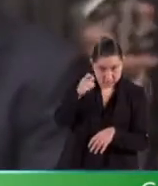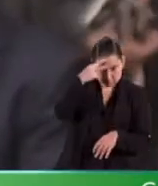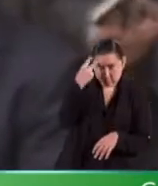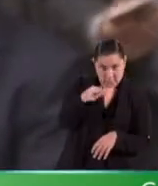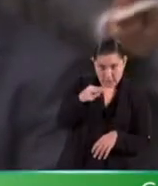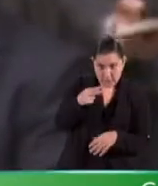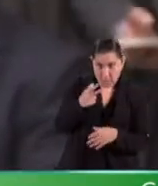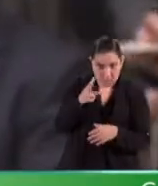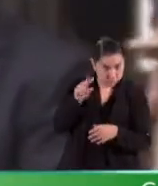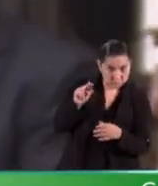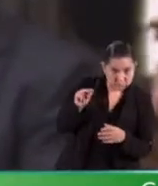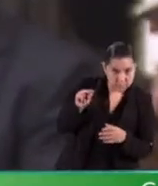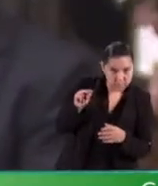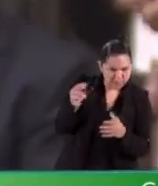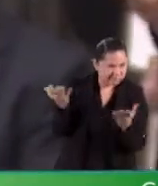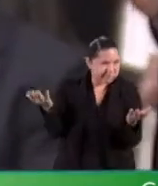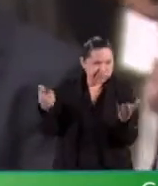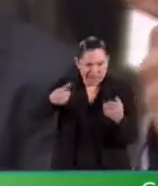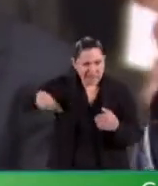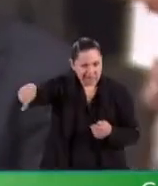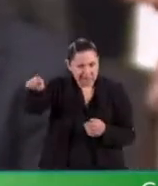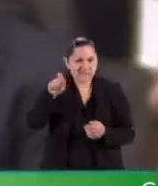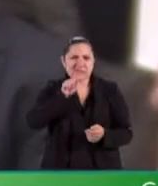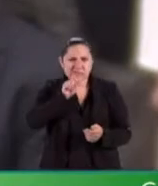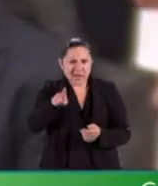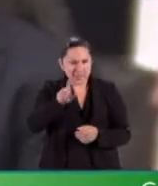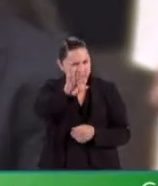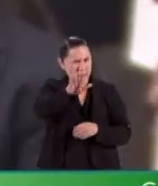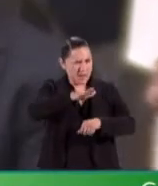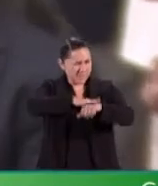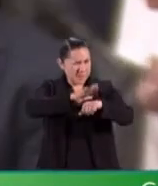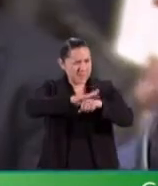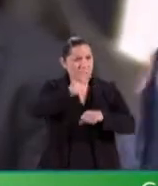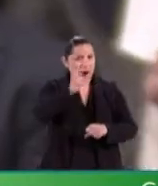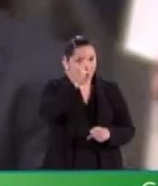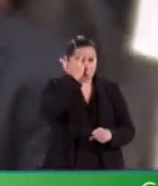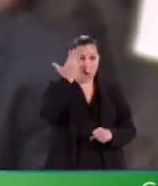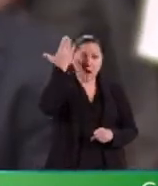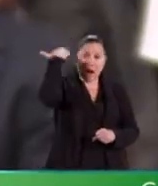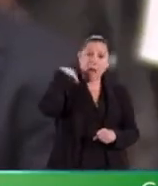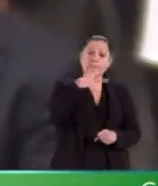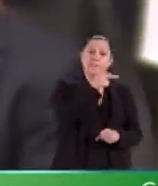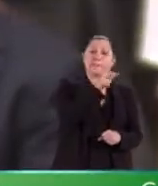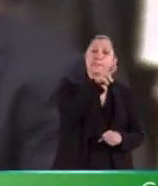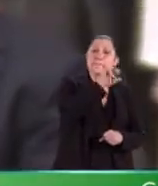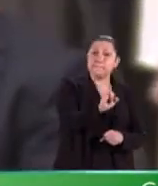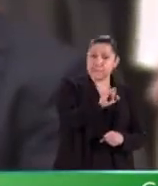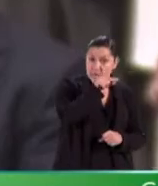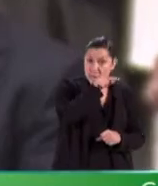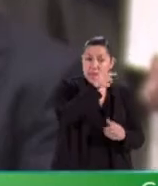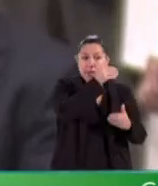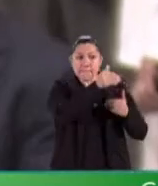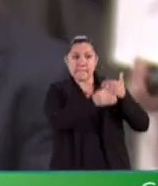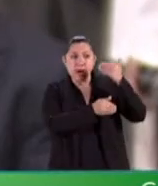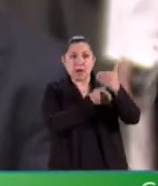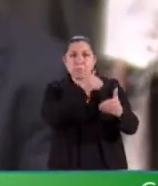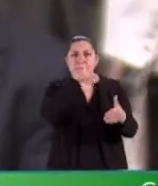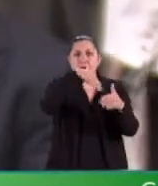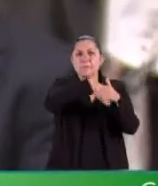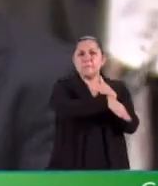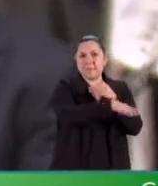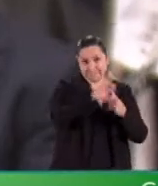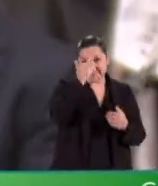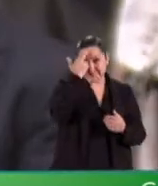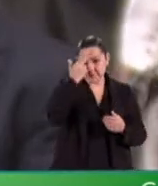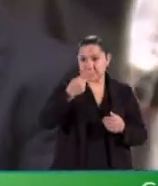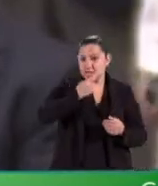Déjenme decirles y recordarles que la decadencia del PRI inició con un movimiento juvenil organizado, Yo